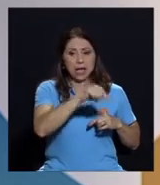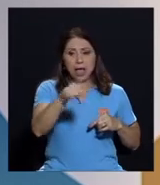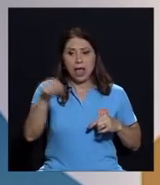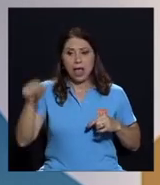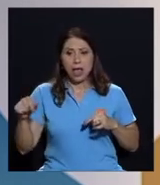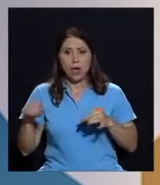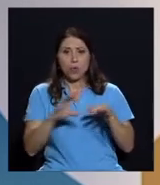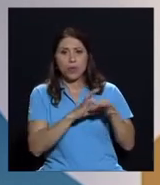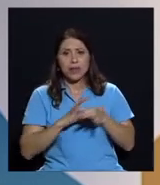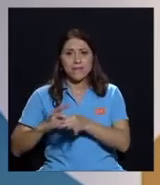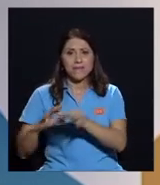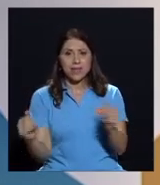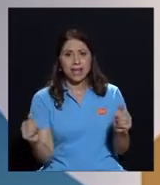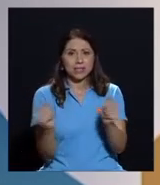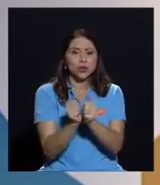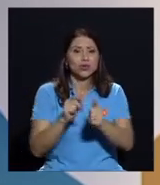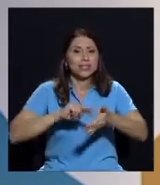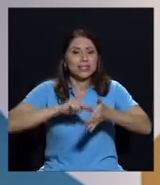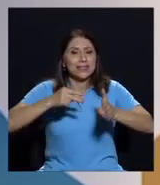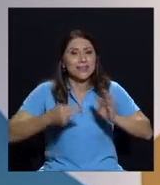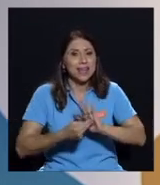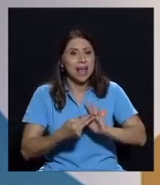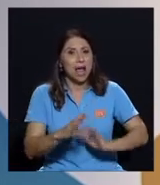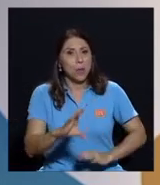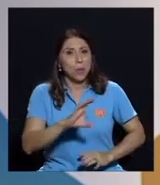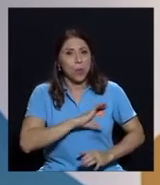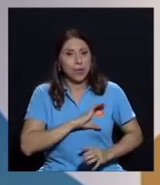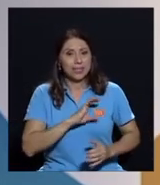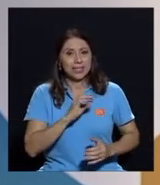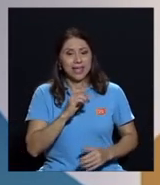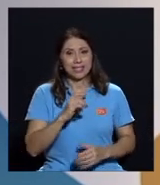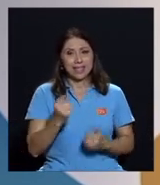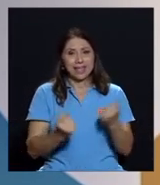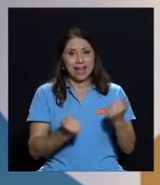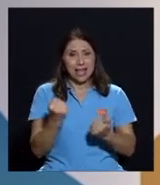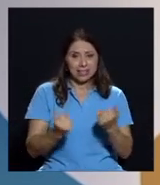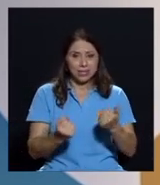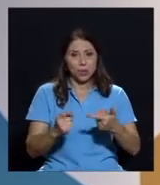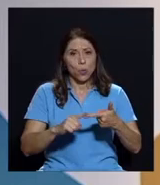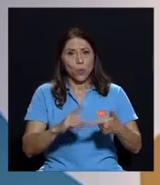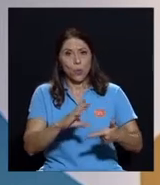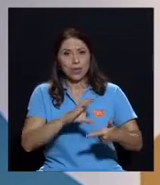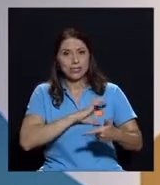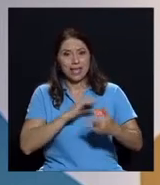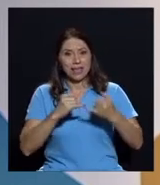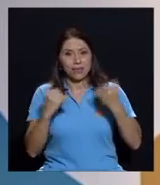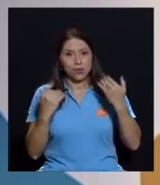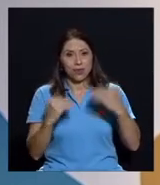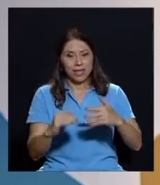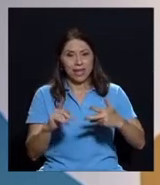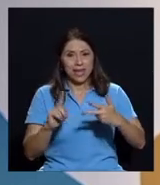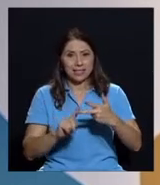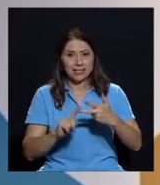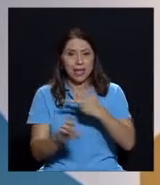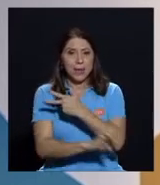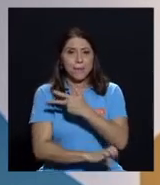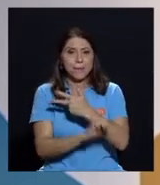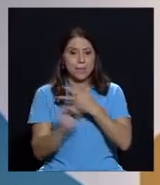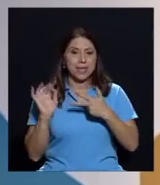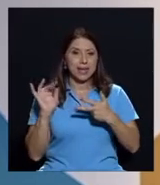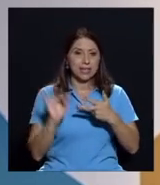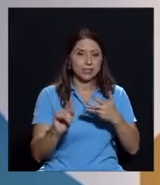hablando desde las policías de tránsito las de fronteras emigración fuerza